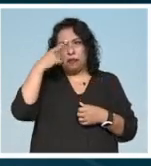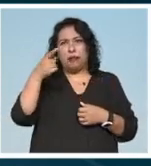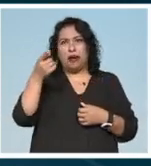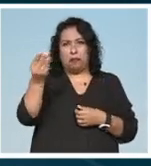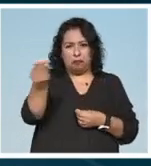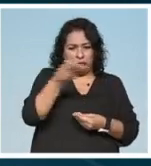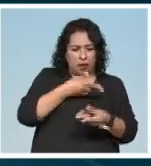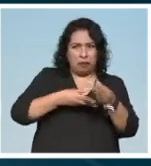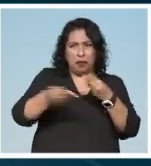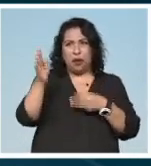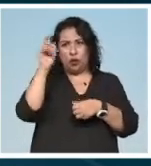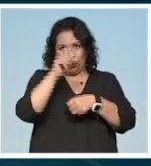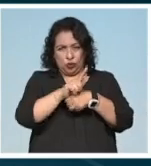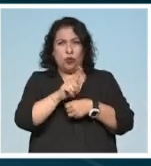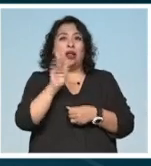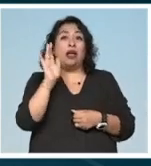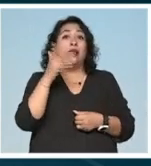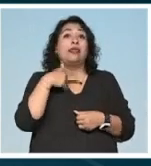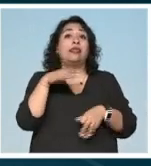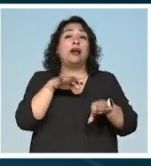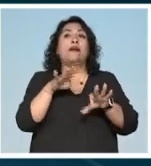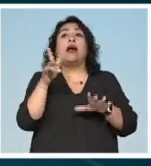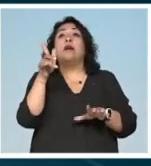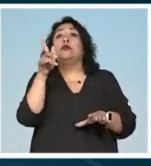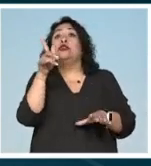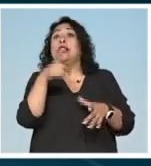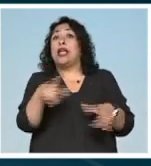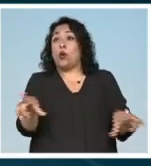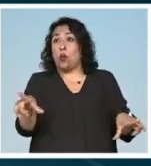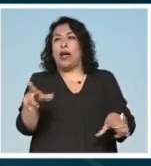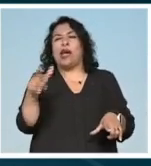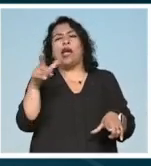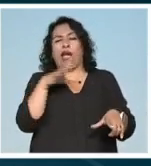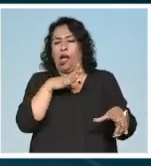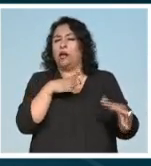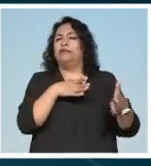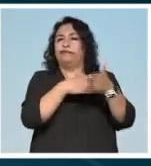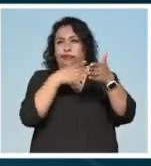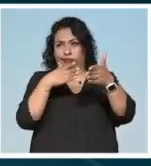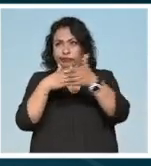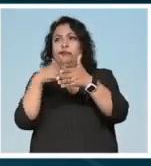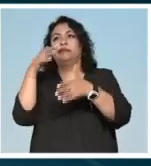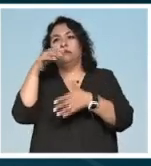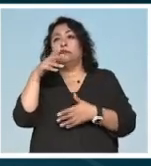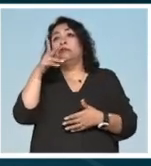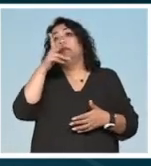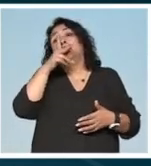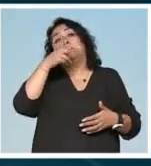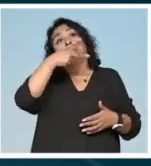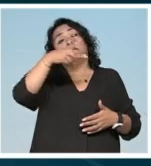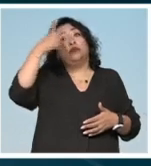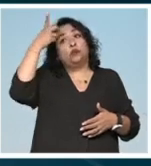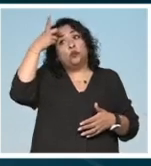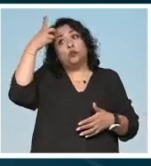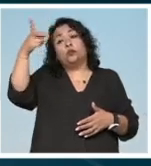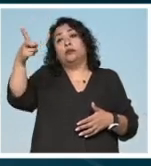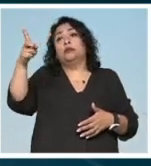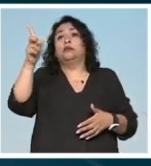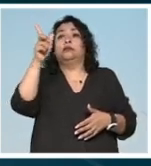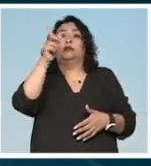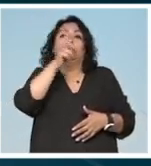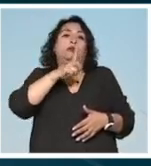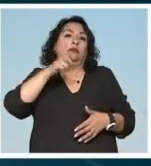intercambio cultural. Cuando uno trabaja con el lenguaje siempre hay barreras, ¿no? Porque las palabras pertenecen a un